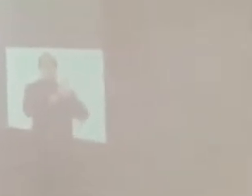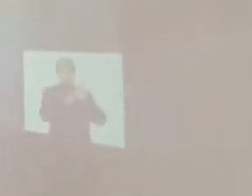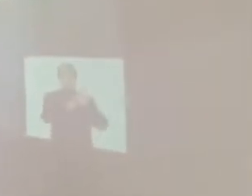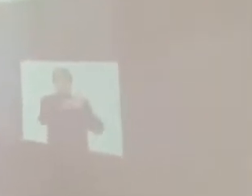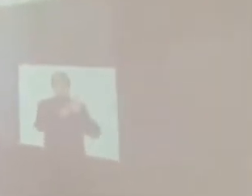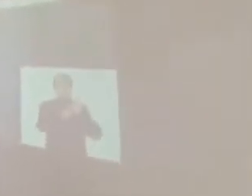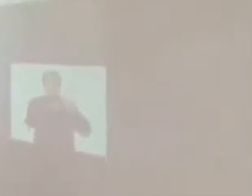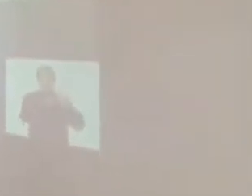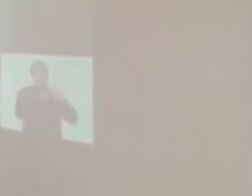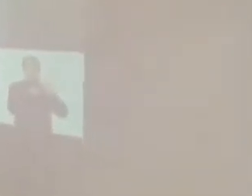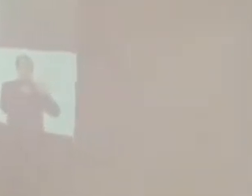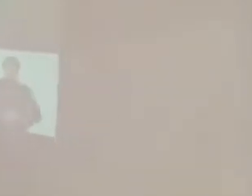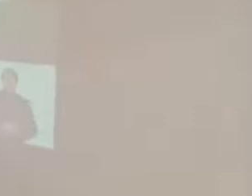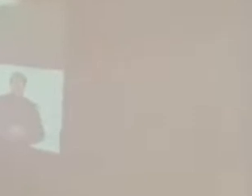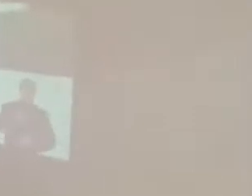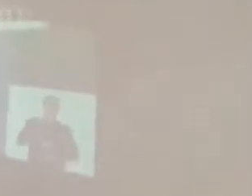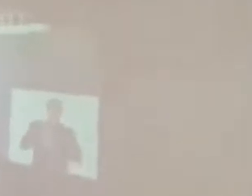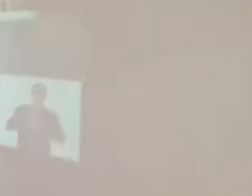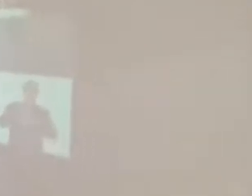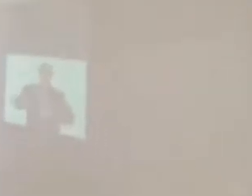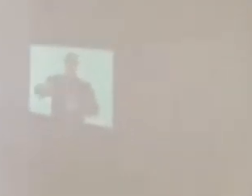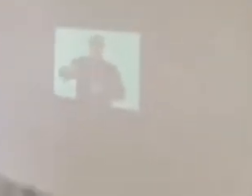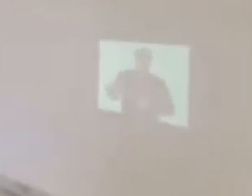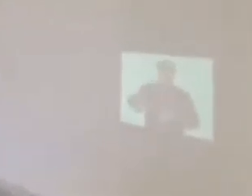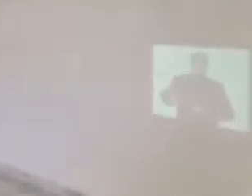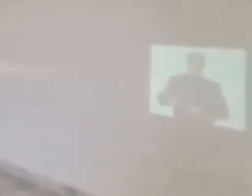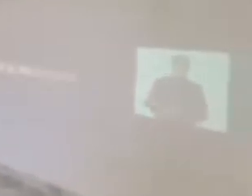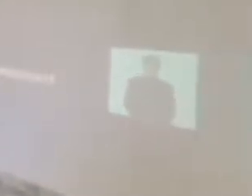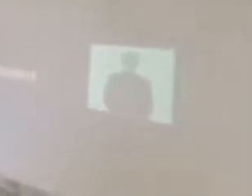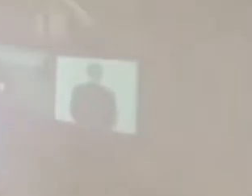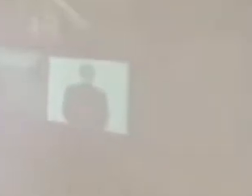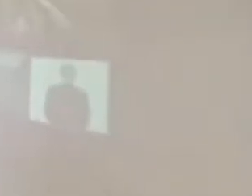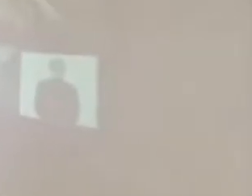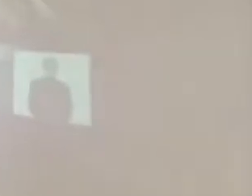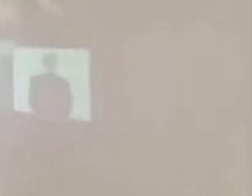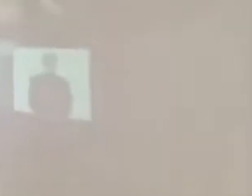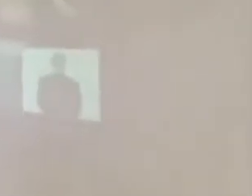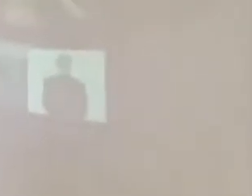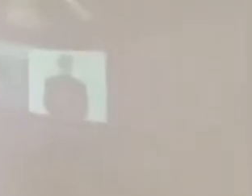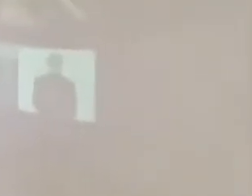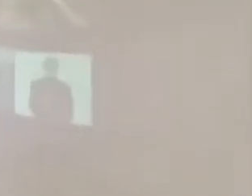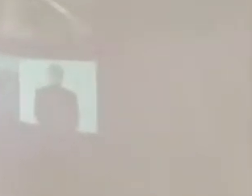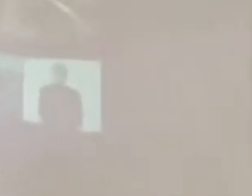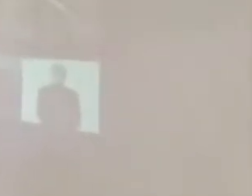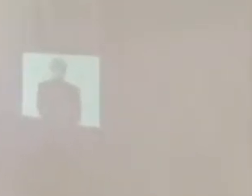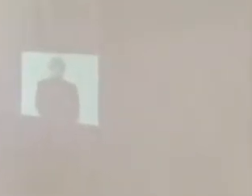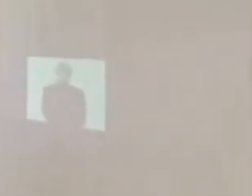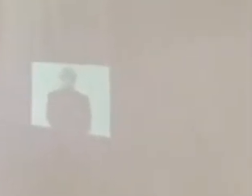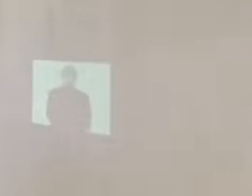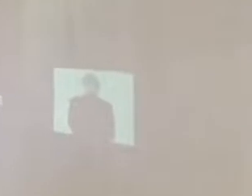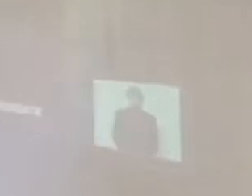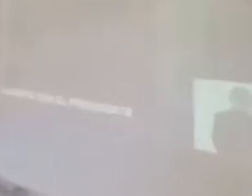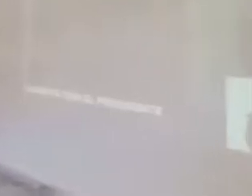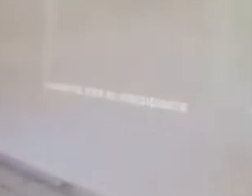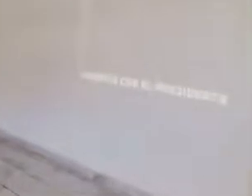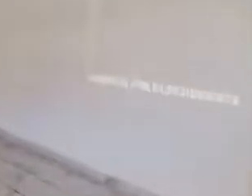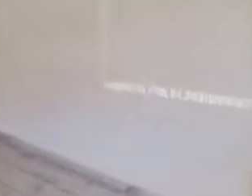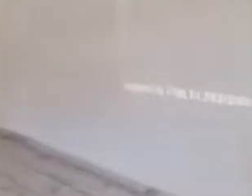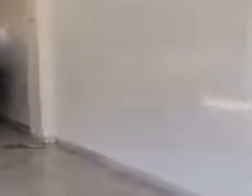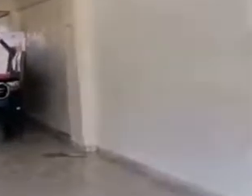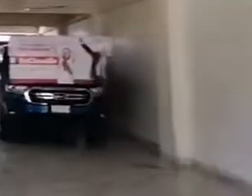siguiente video. Bueno, en este momento, pues, como digo, diferentes estados de la República